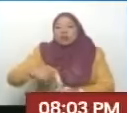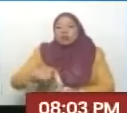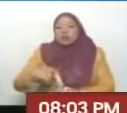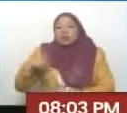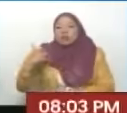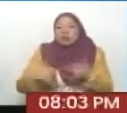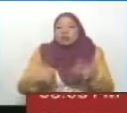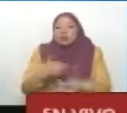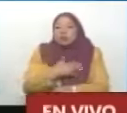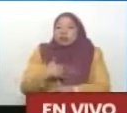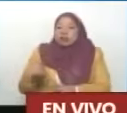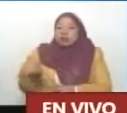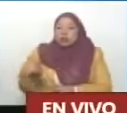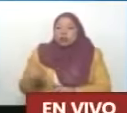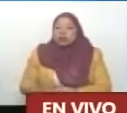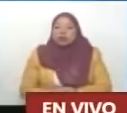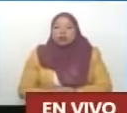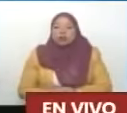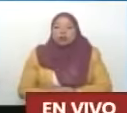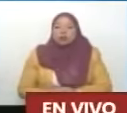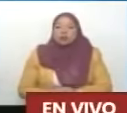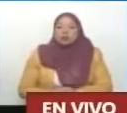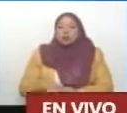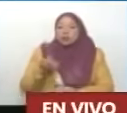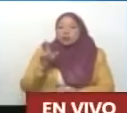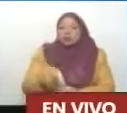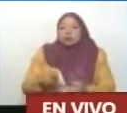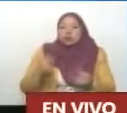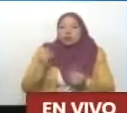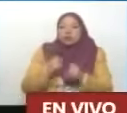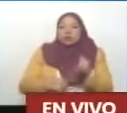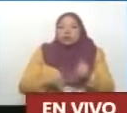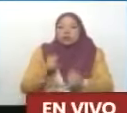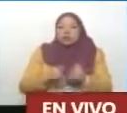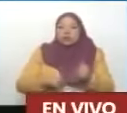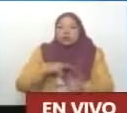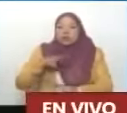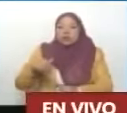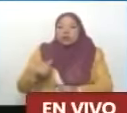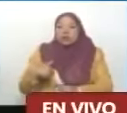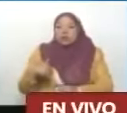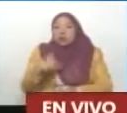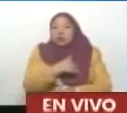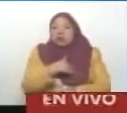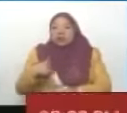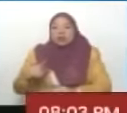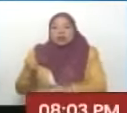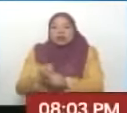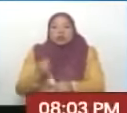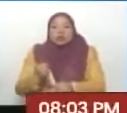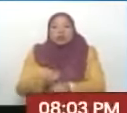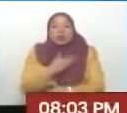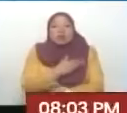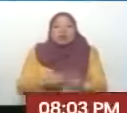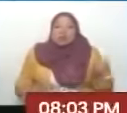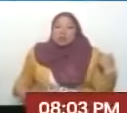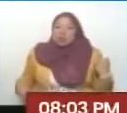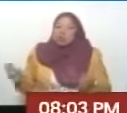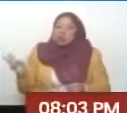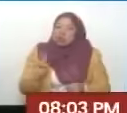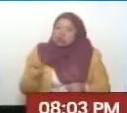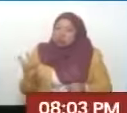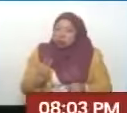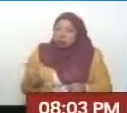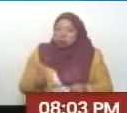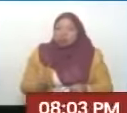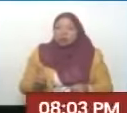que quieren las oligarquías y los apellidos. Quisieran poner un presidente títere en Venezuela